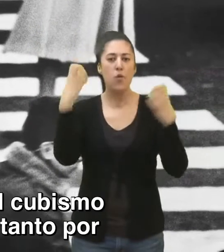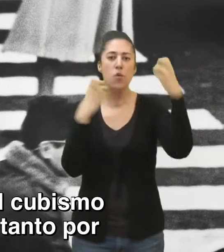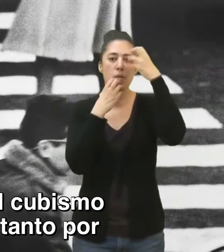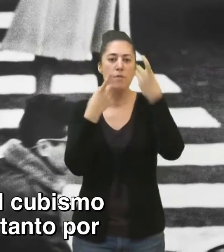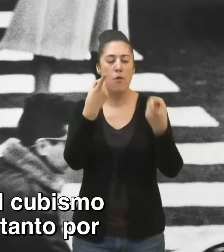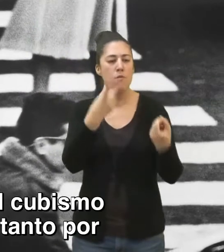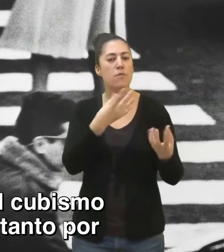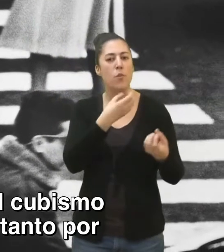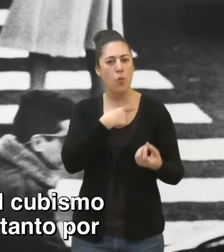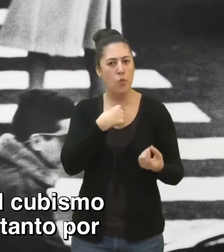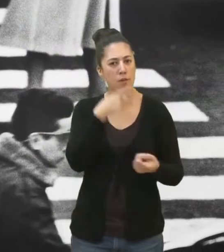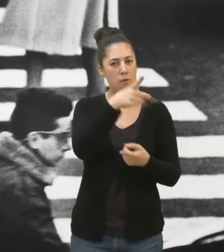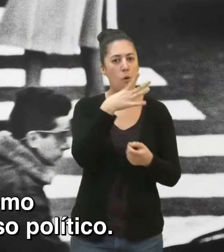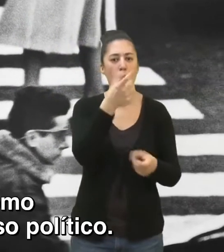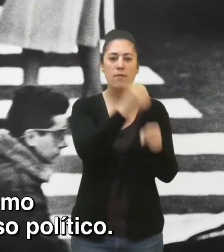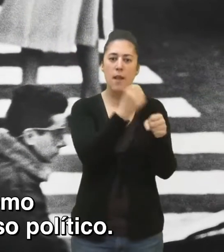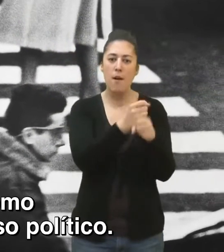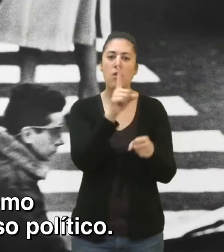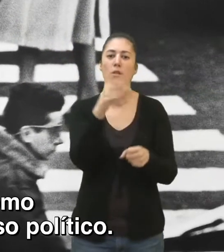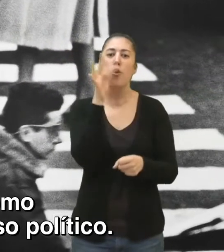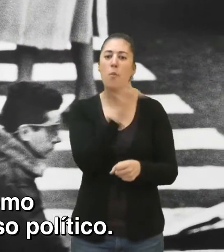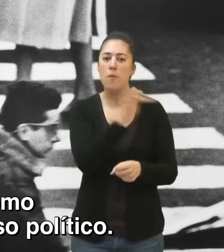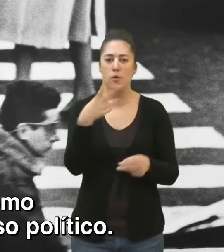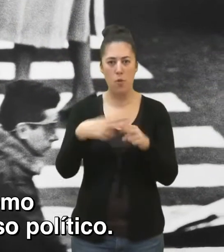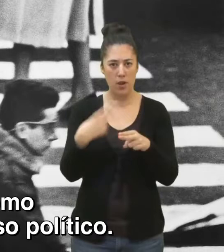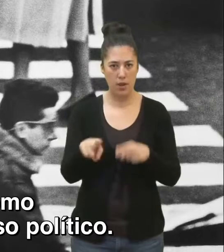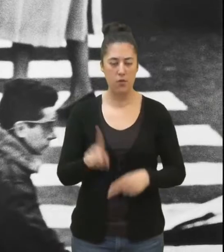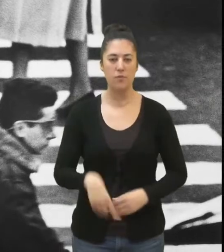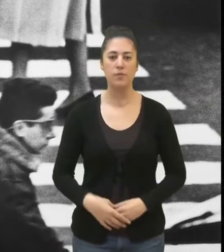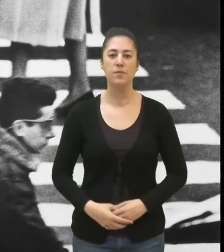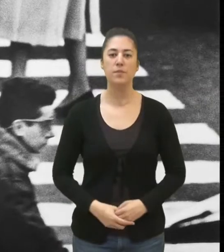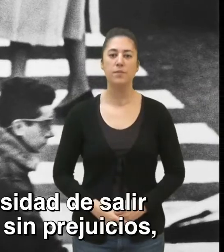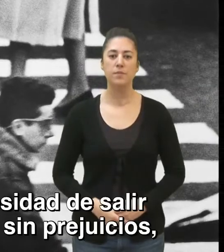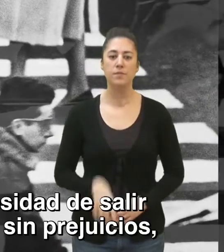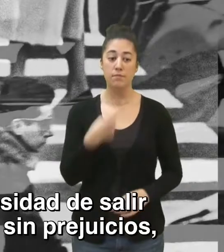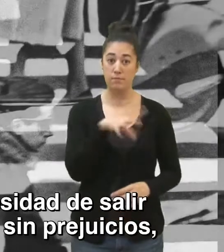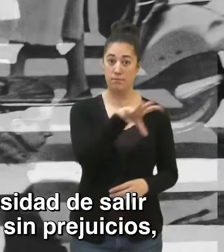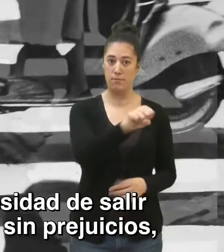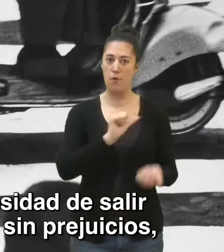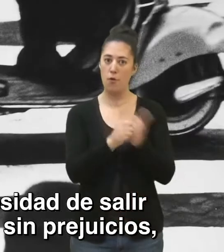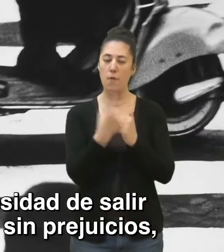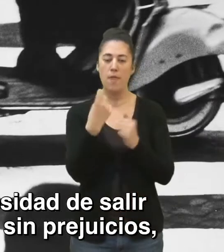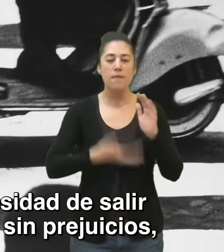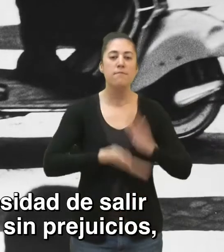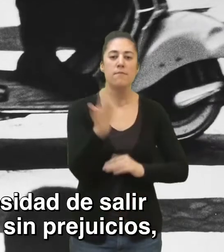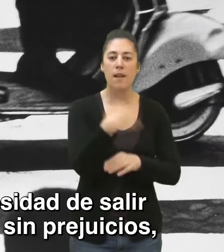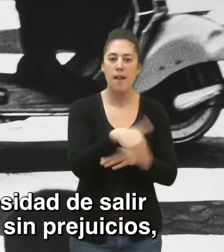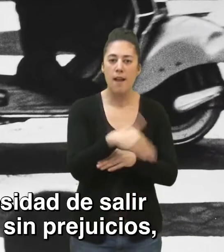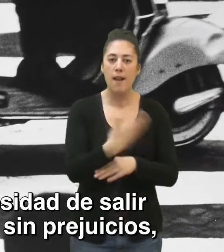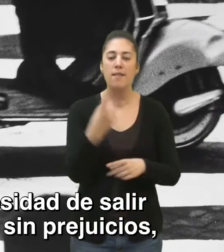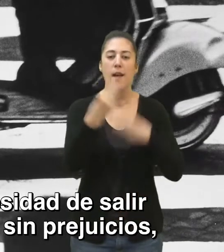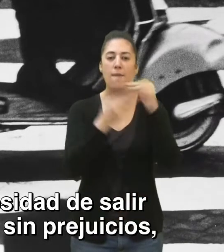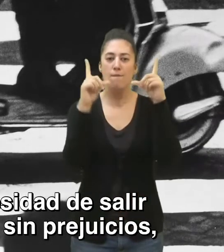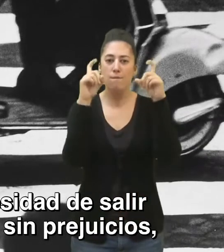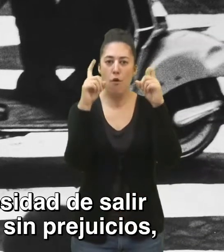del cubismo al que admiraba tanto por su obra como por su compromiso político. De él recogió la necesidad de salir a la